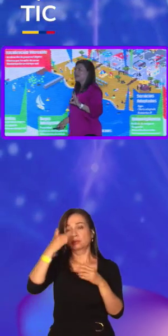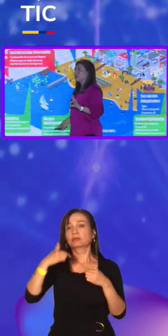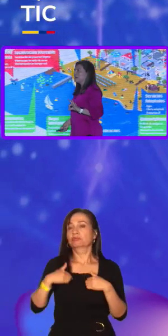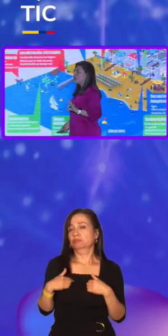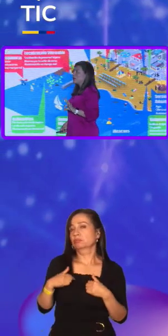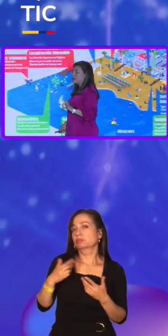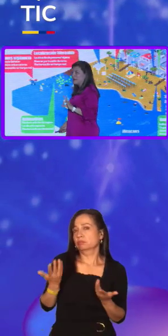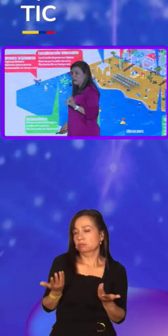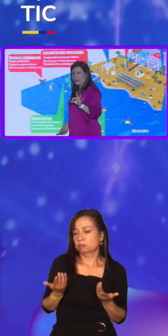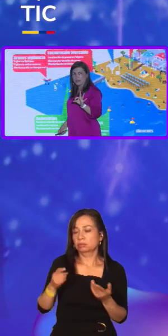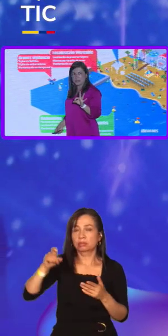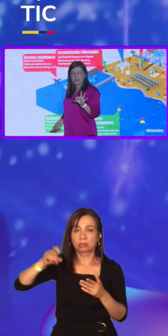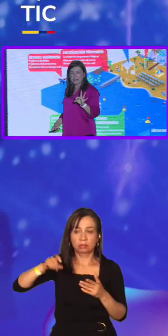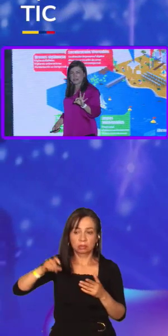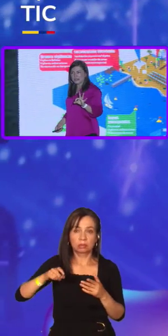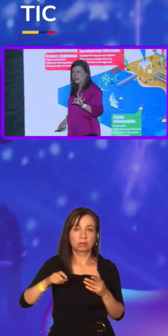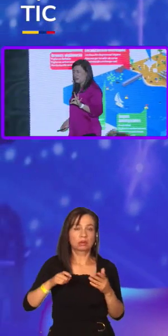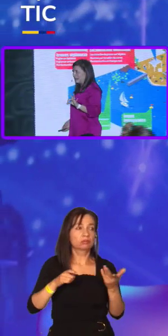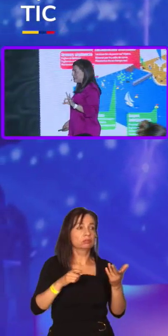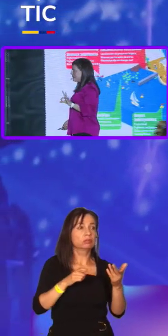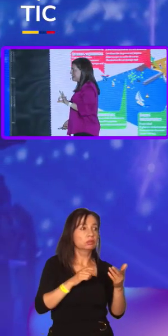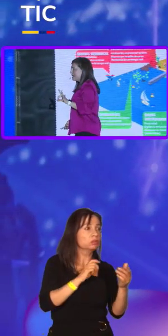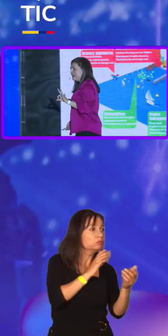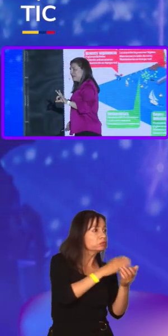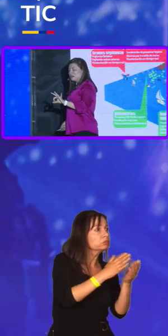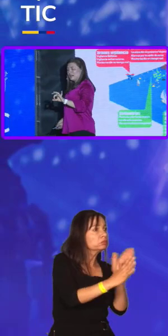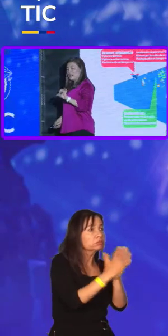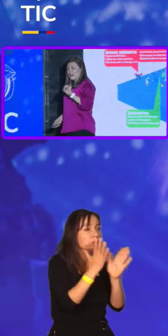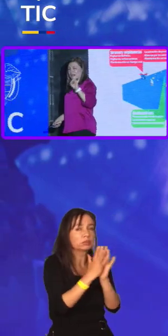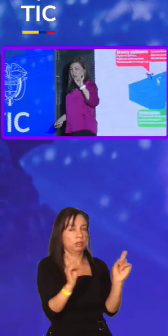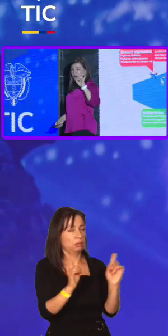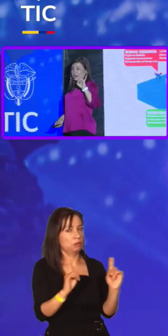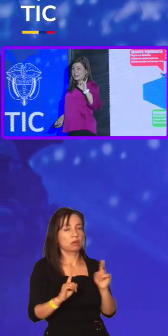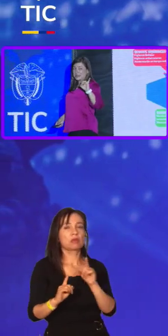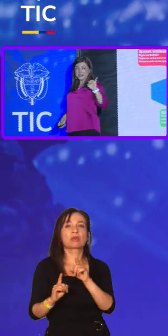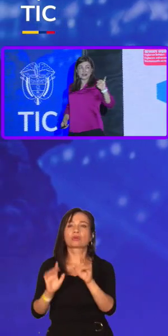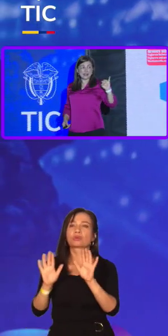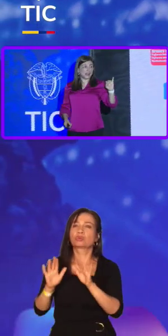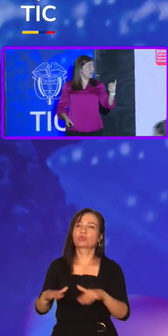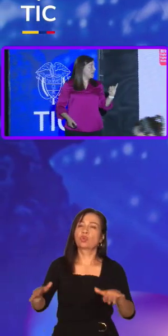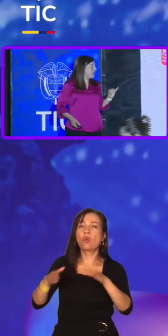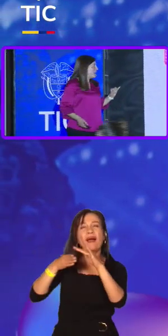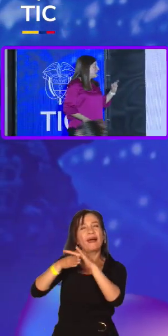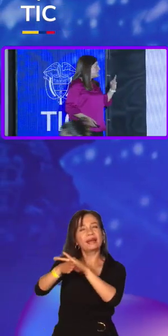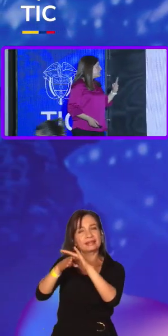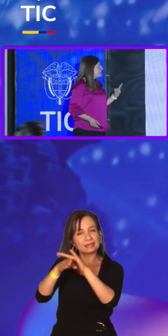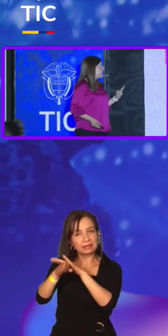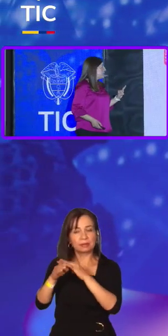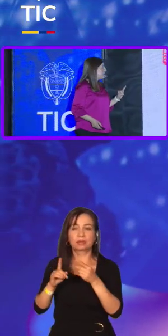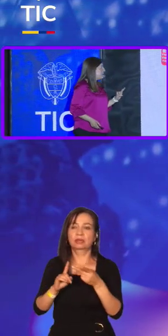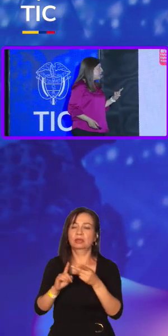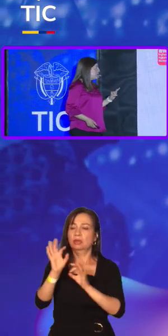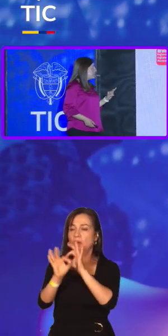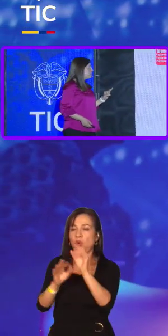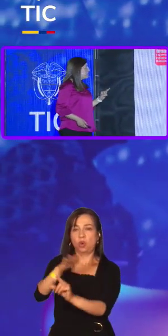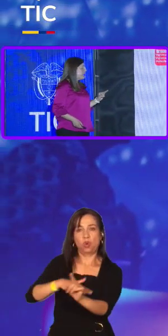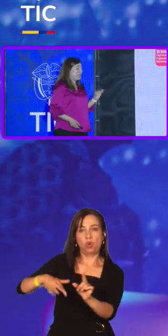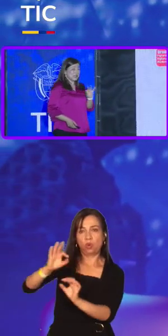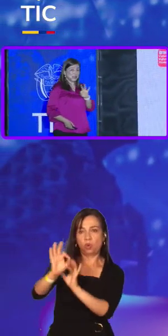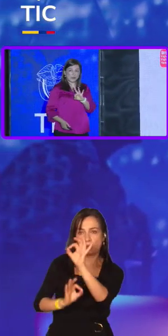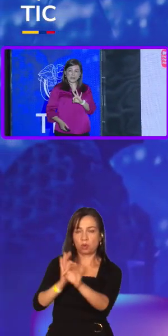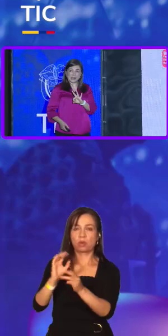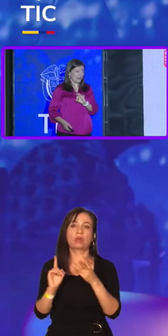mí que no necesariamente voy a obtener por las vías más tradicionales. Y eso tiene que ver con la accesibilidad, la